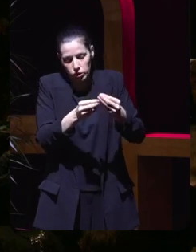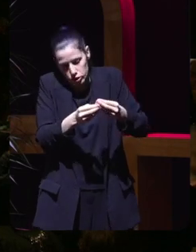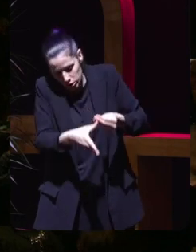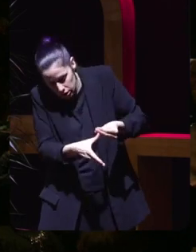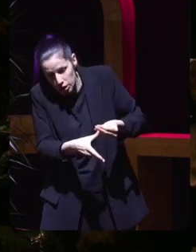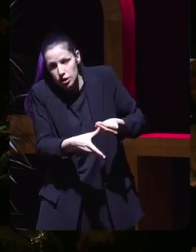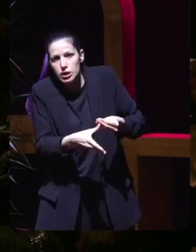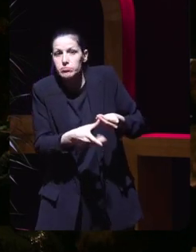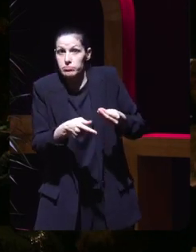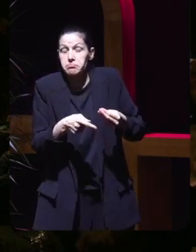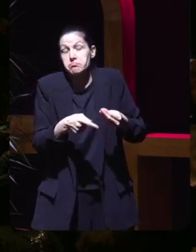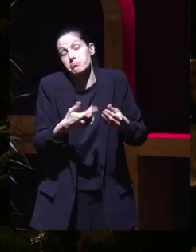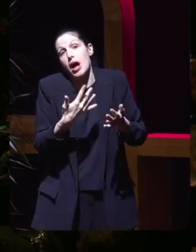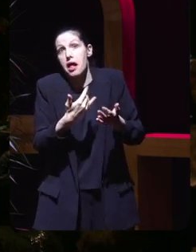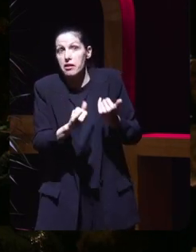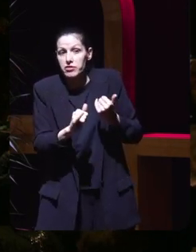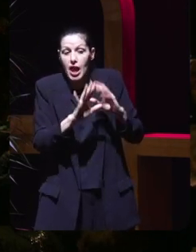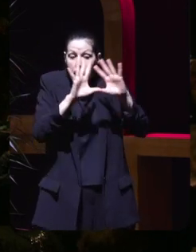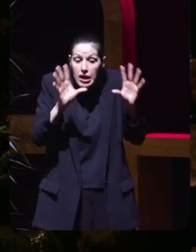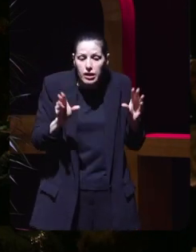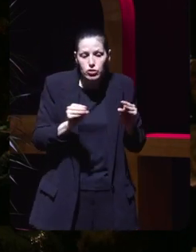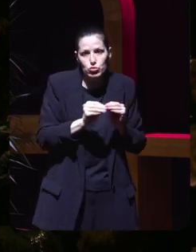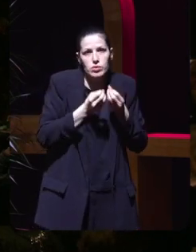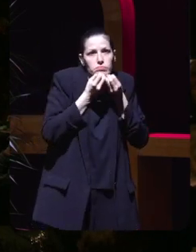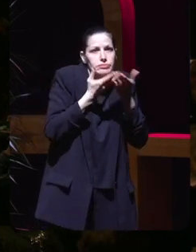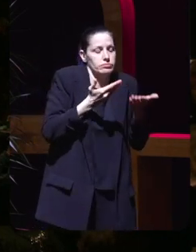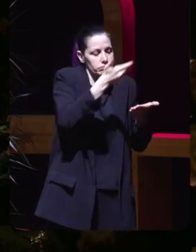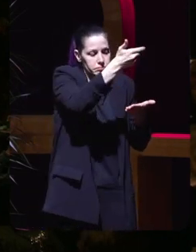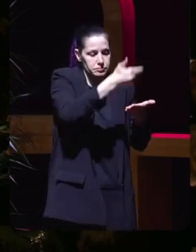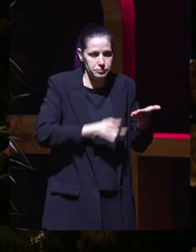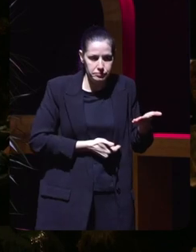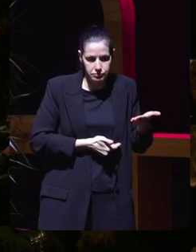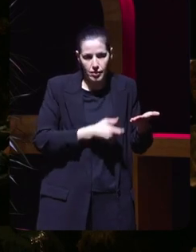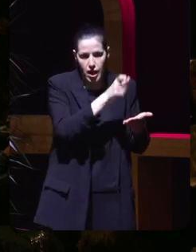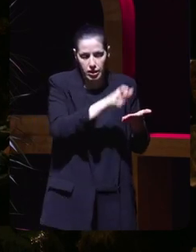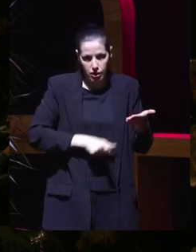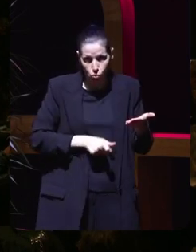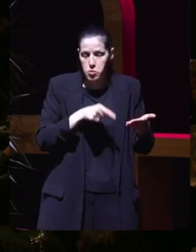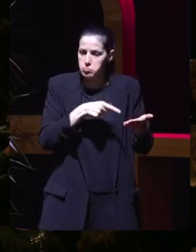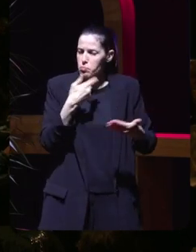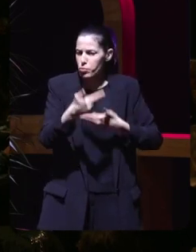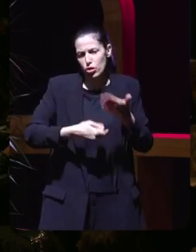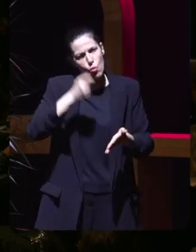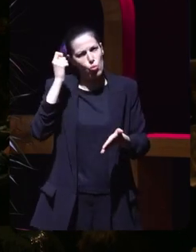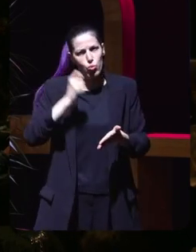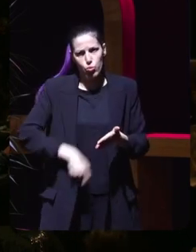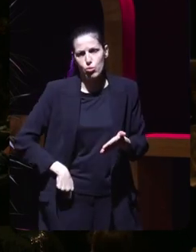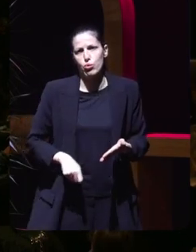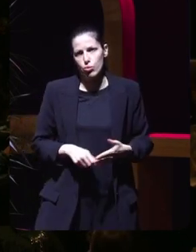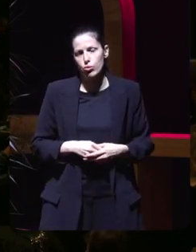este artículo contaba todo ese periplo básicamente fue un proceso muy duro